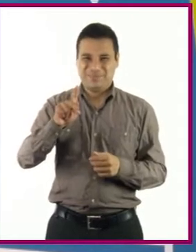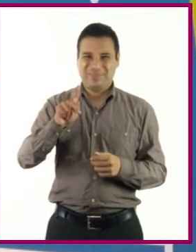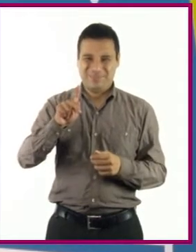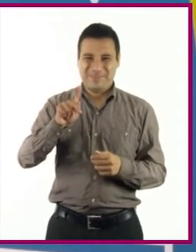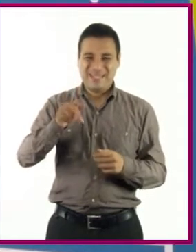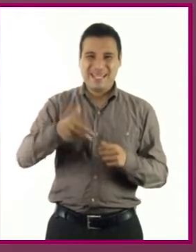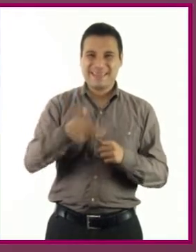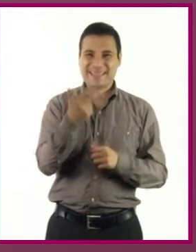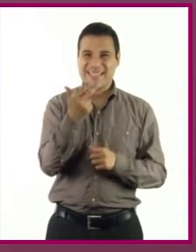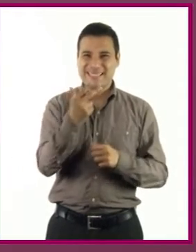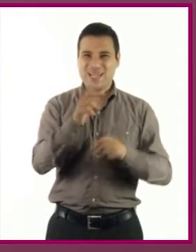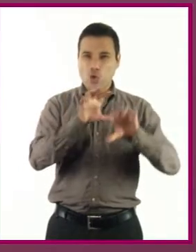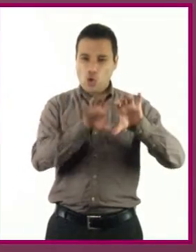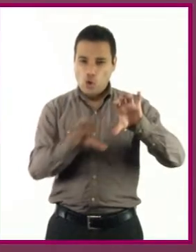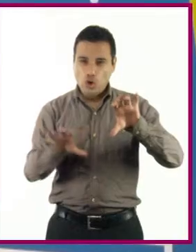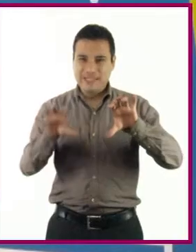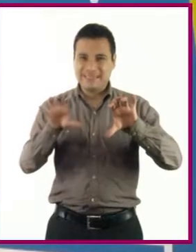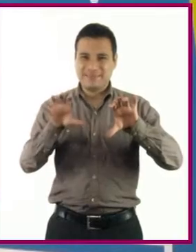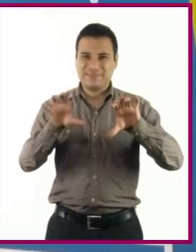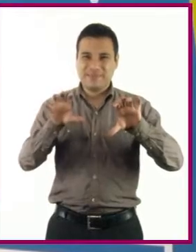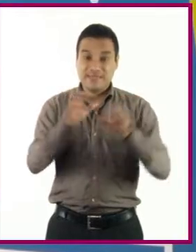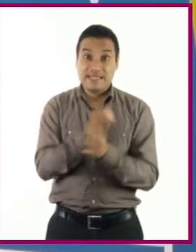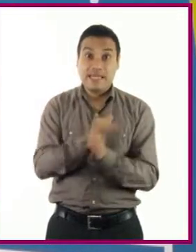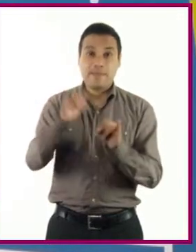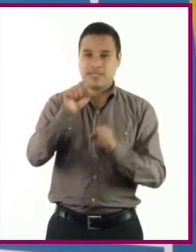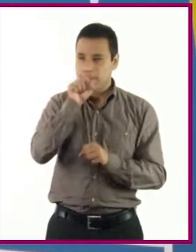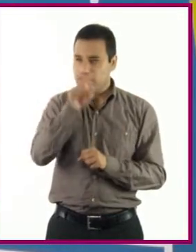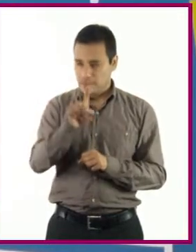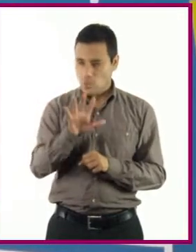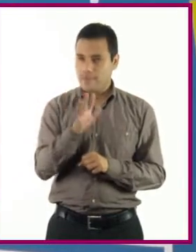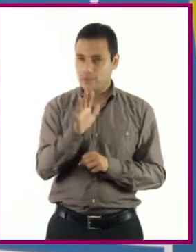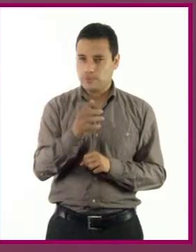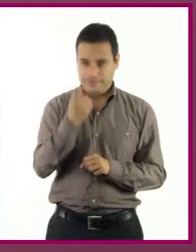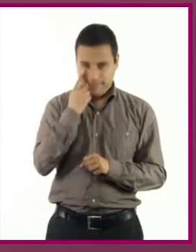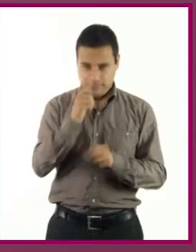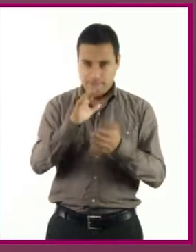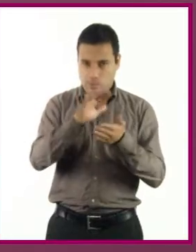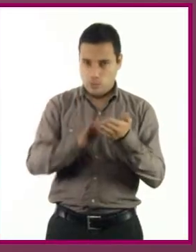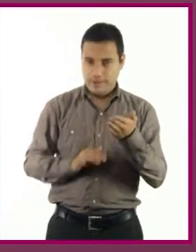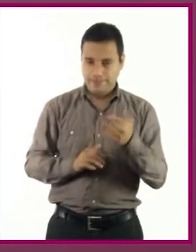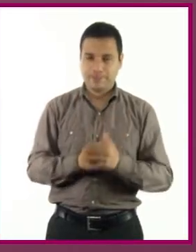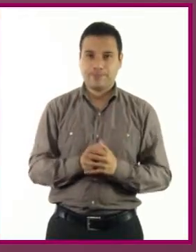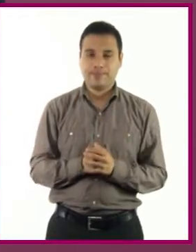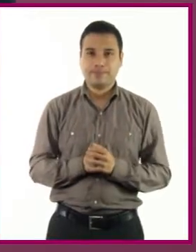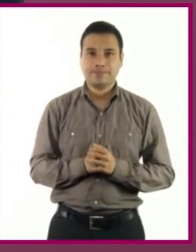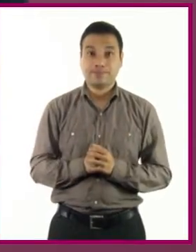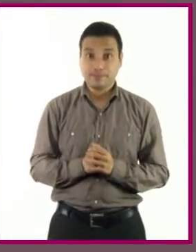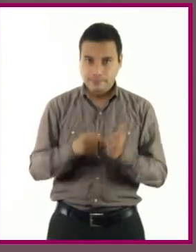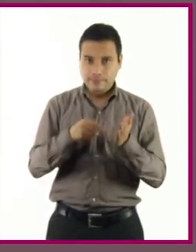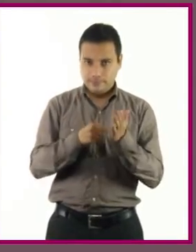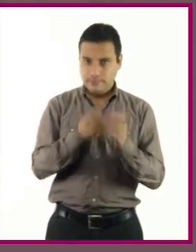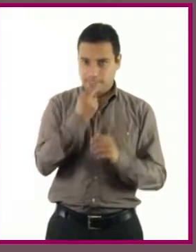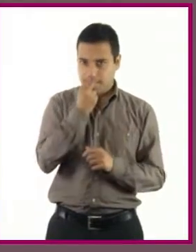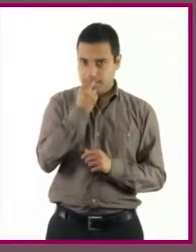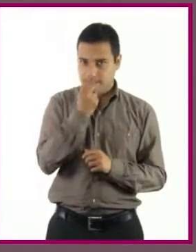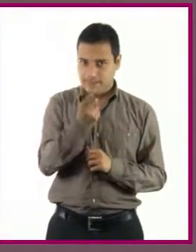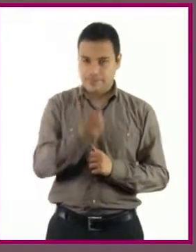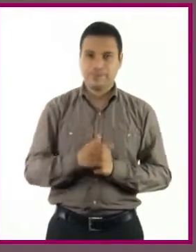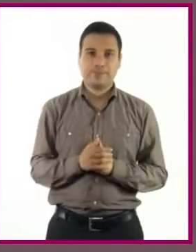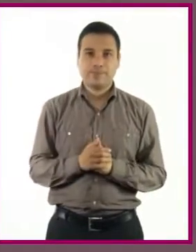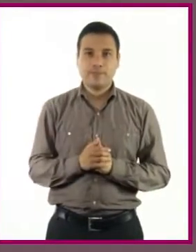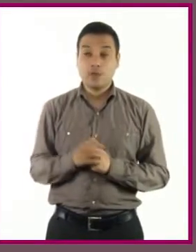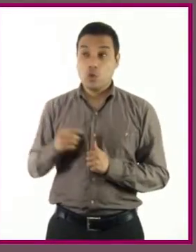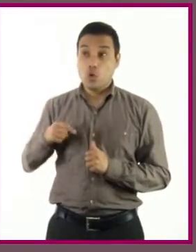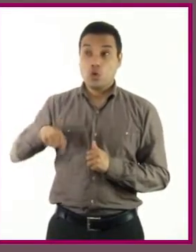13 colonias. Leamos un fragmento para conocer más. La declaración señala: decidimos